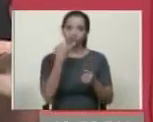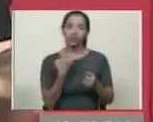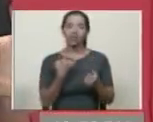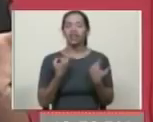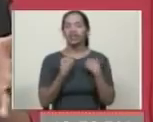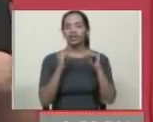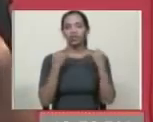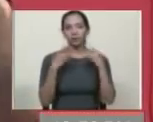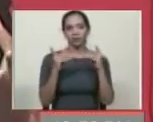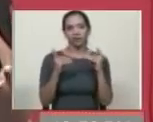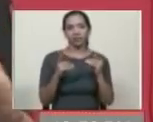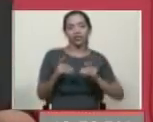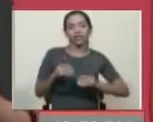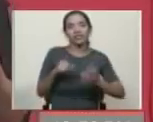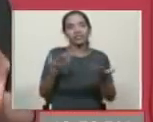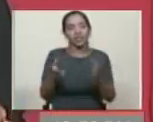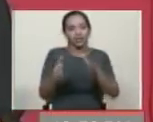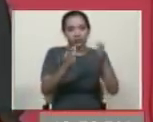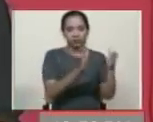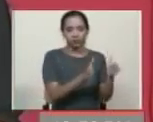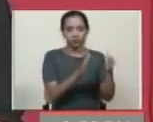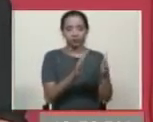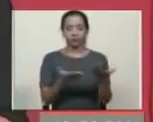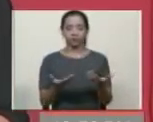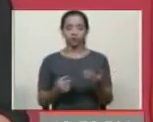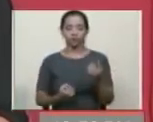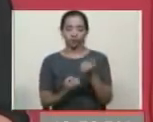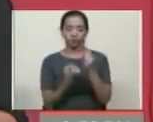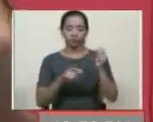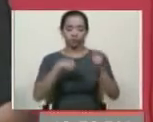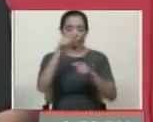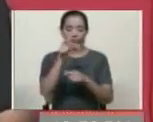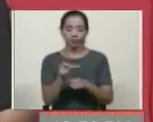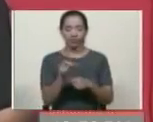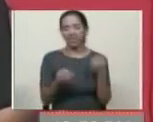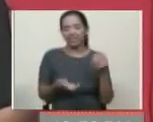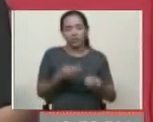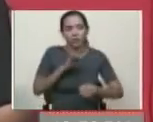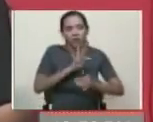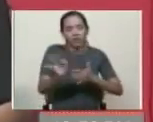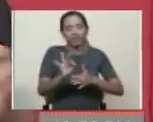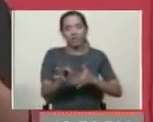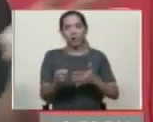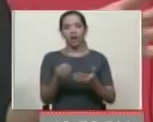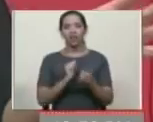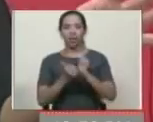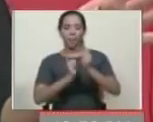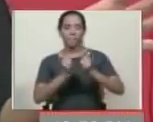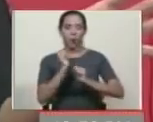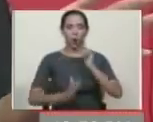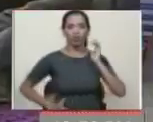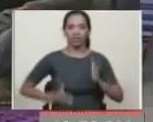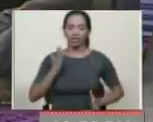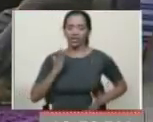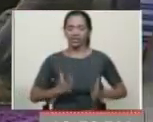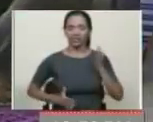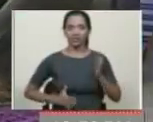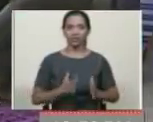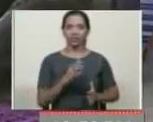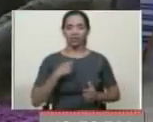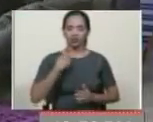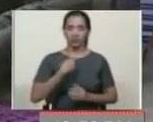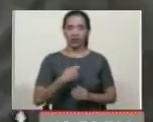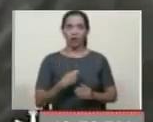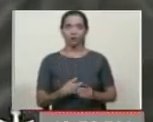independientes, que sean de otra índole, que le lleguen a otra gente, que así como financiamos a los atletas por todo este rollo. Hay que invertir